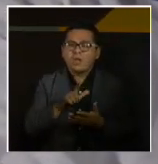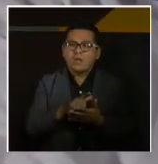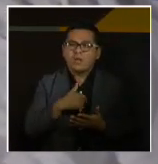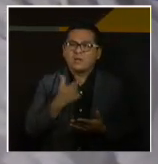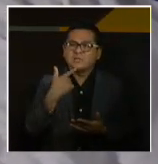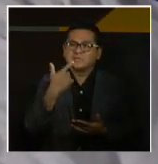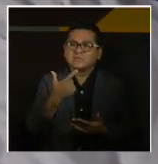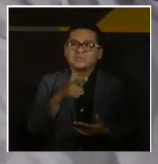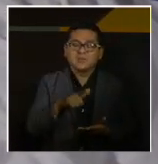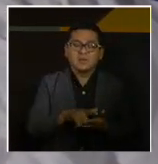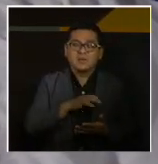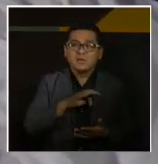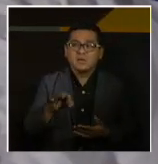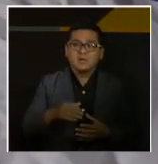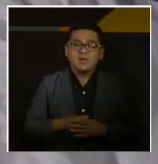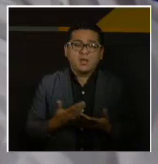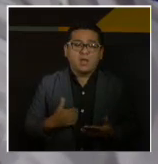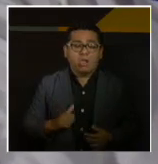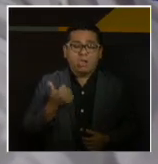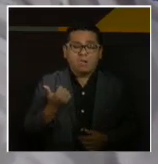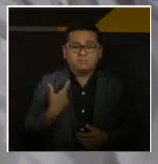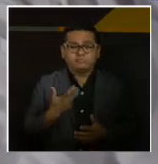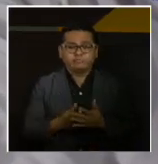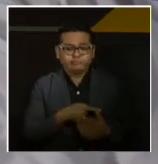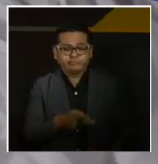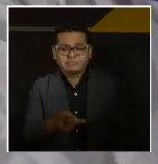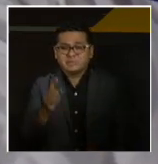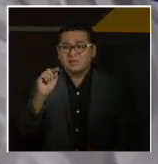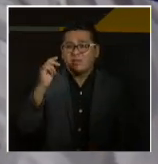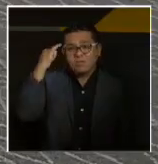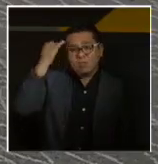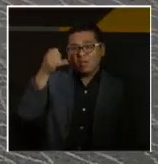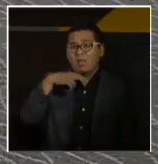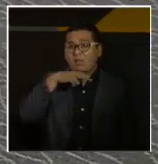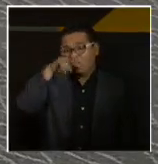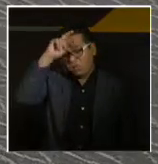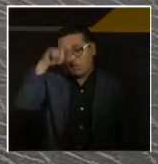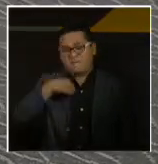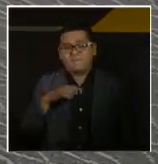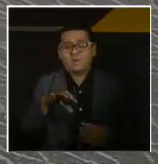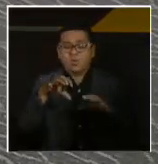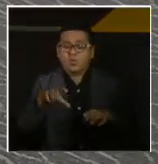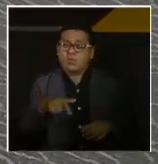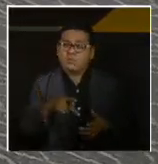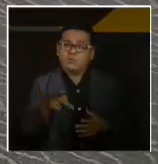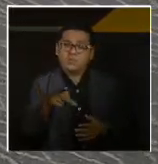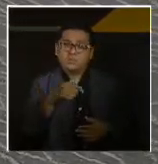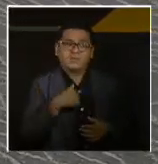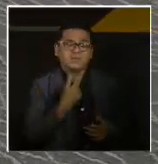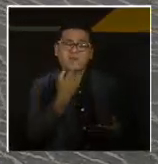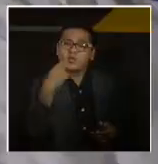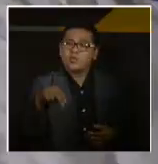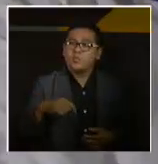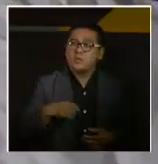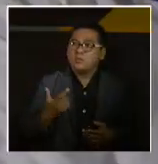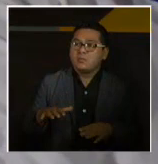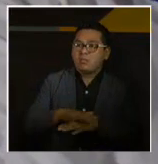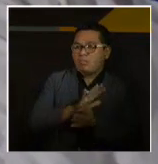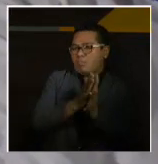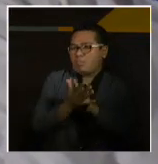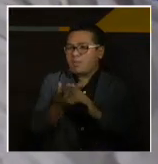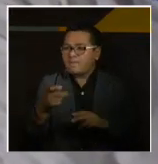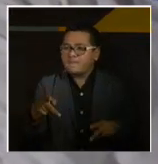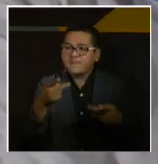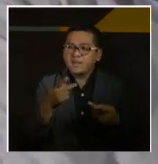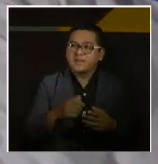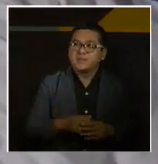agraria, cumpliendo con la ley agraria, aprovechando la pobreza, el analfabetismo en las comunidades y en los ejidos, llevan a cabo transacciones para estas